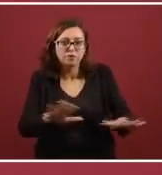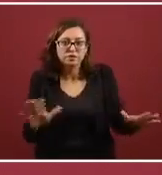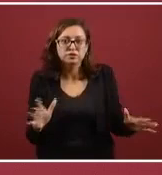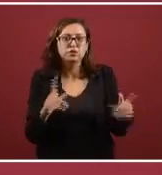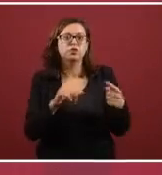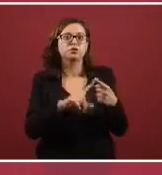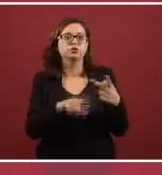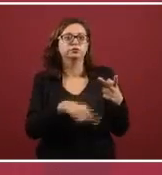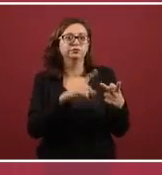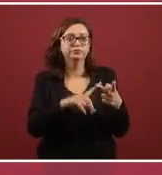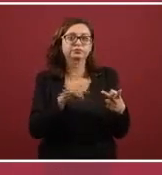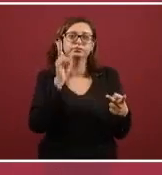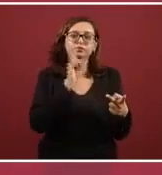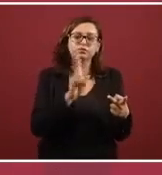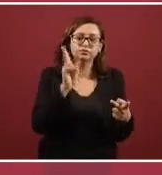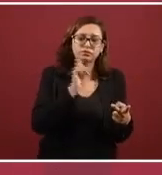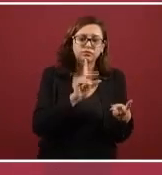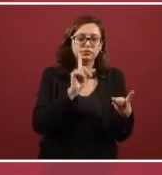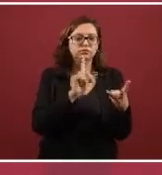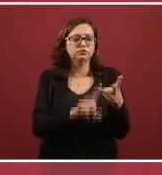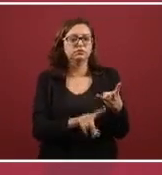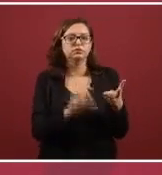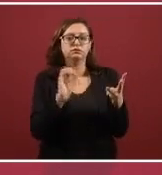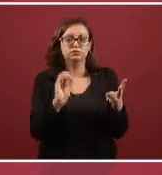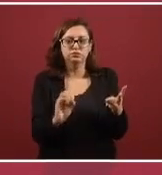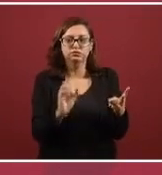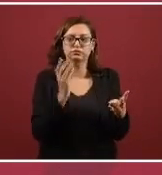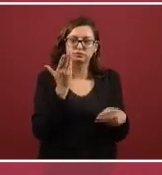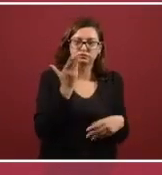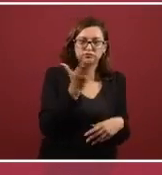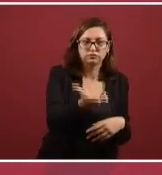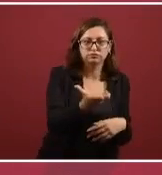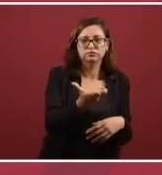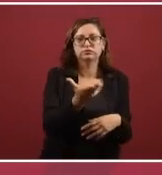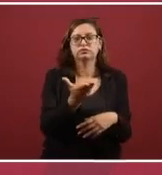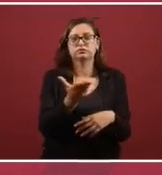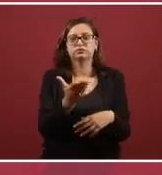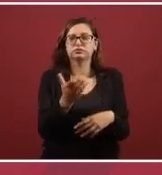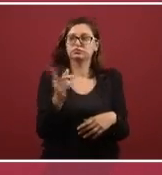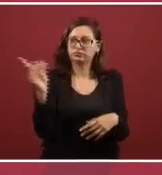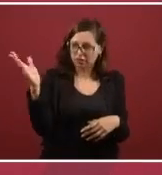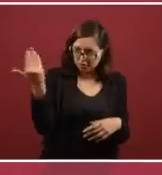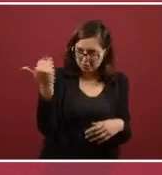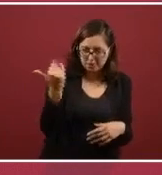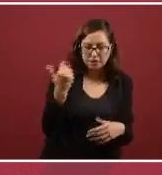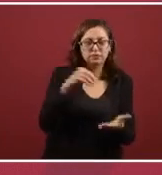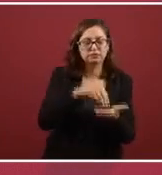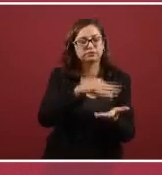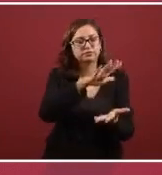declaraciones o solicitudes para que declaren